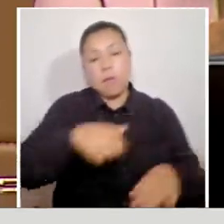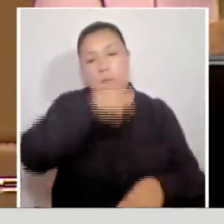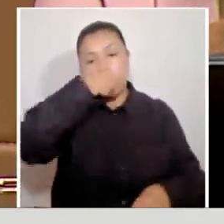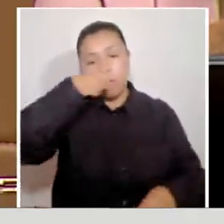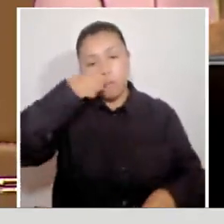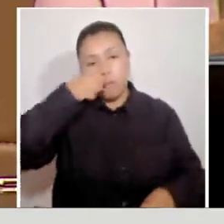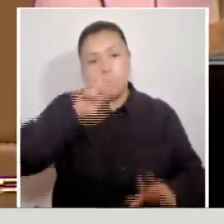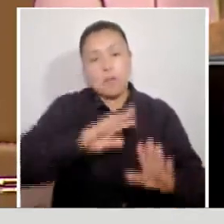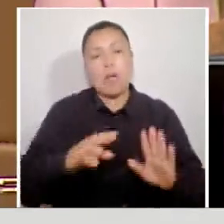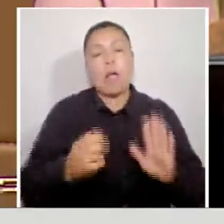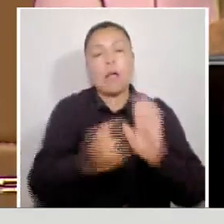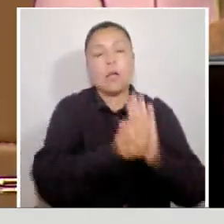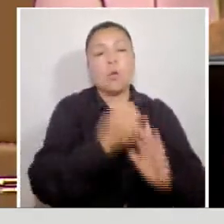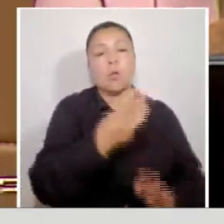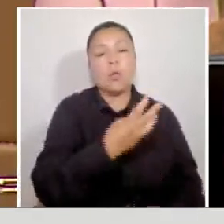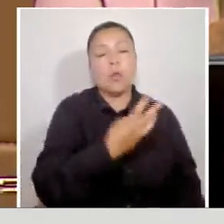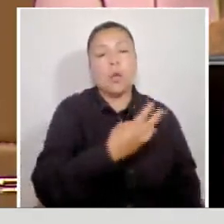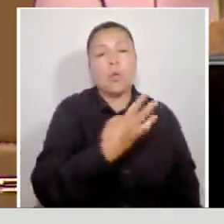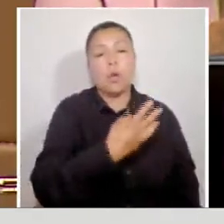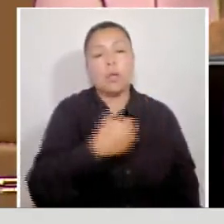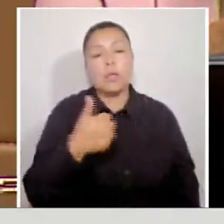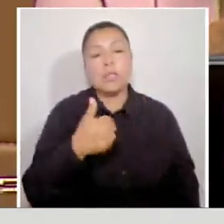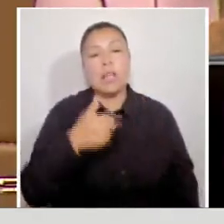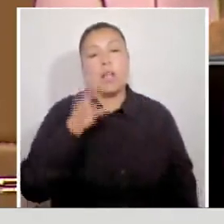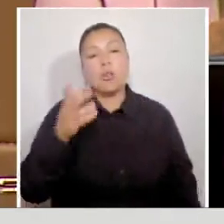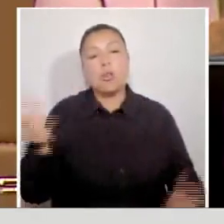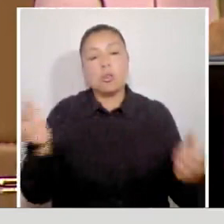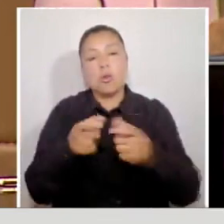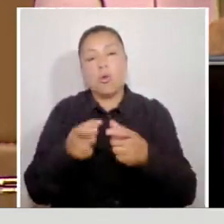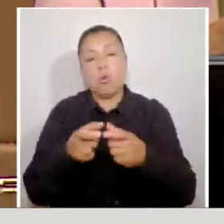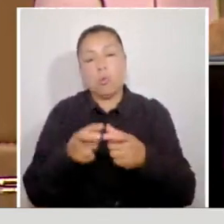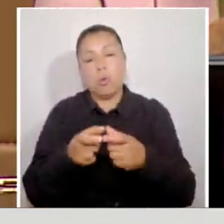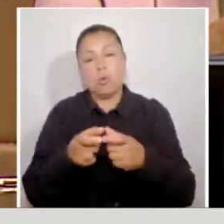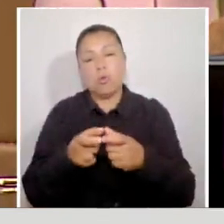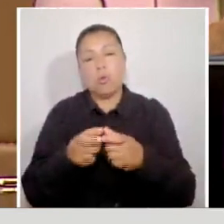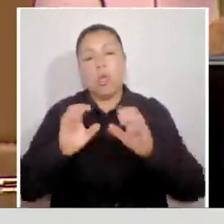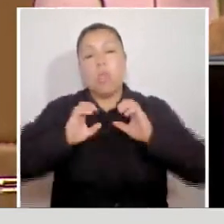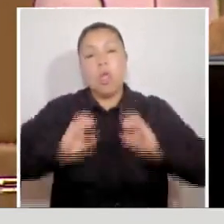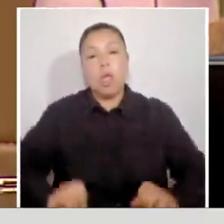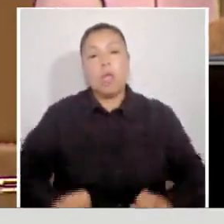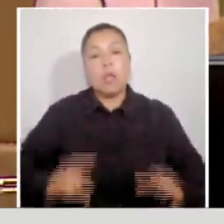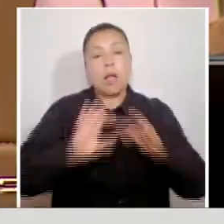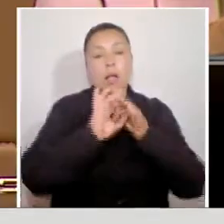346 Por lo cual deb ser pasado a comisión de ética Gracias